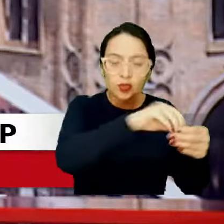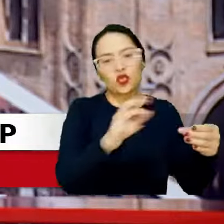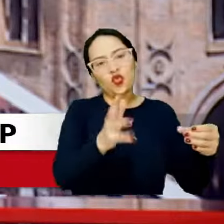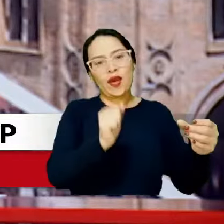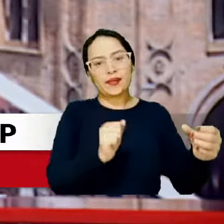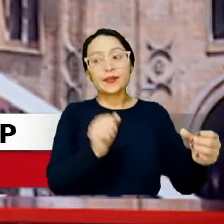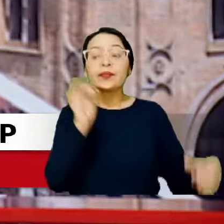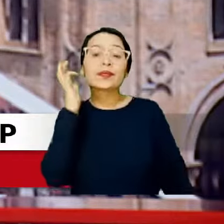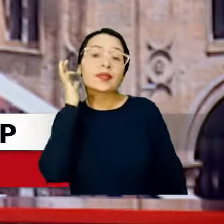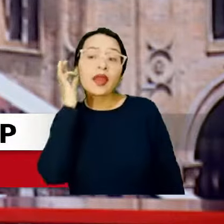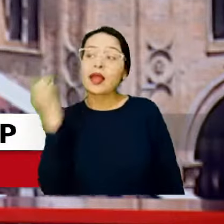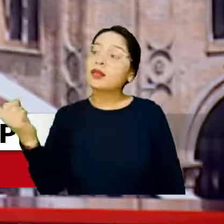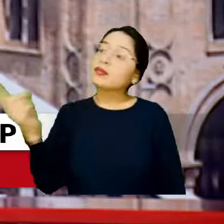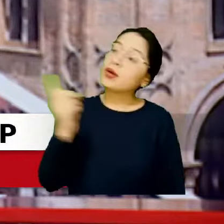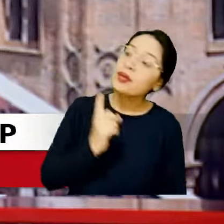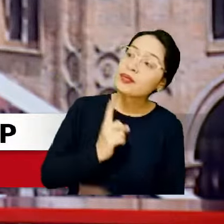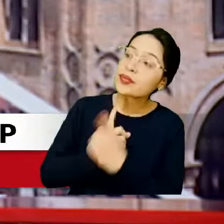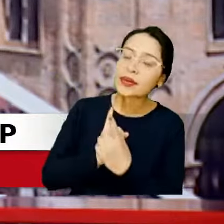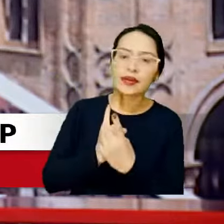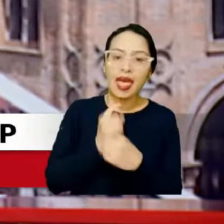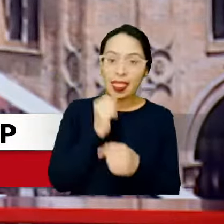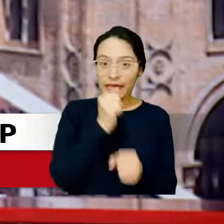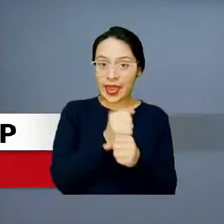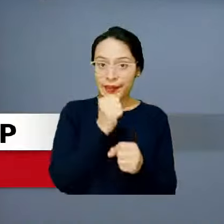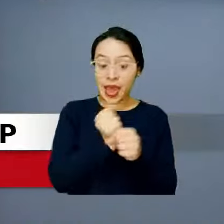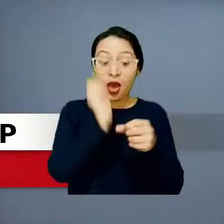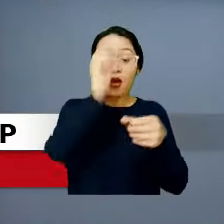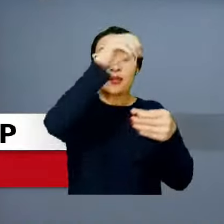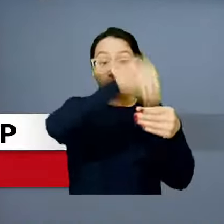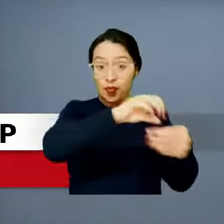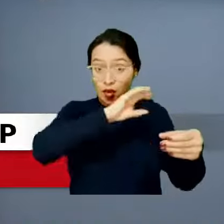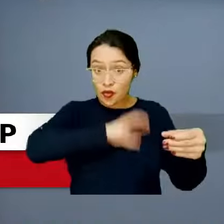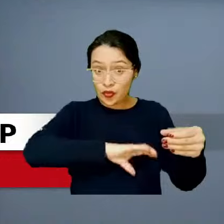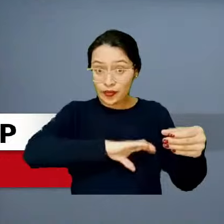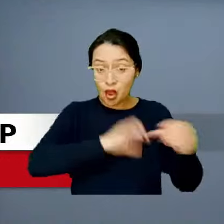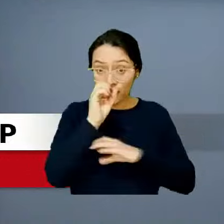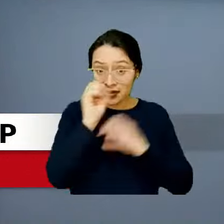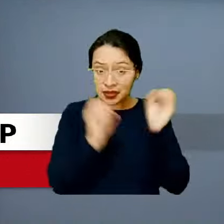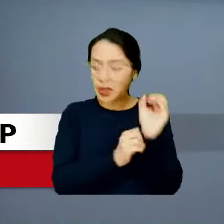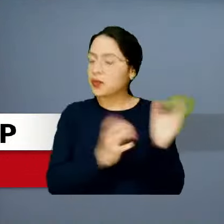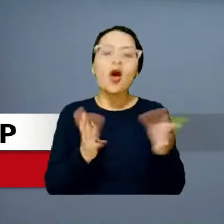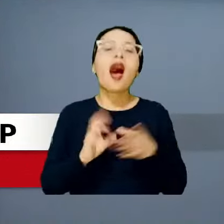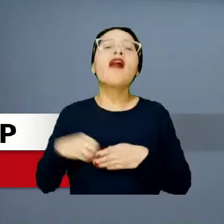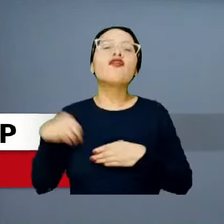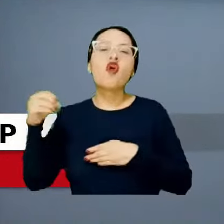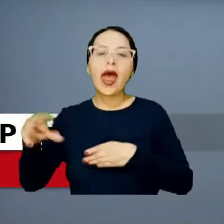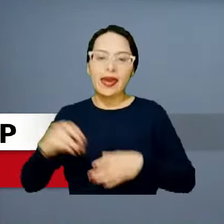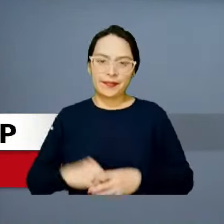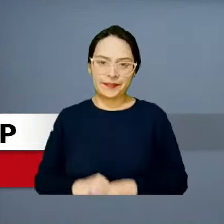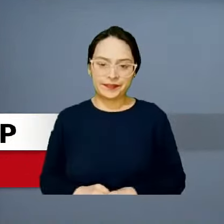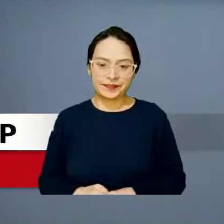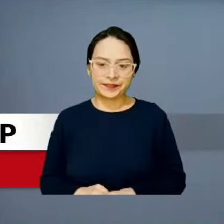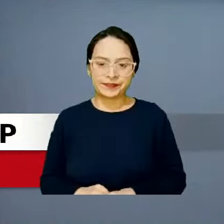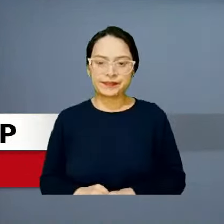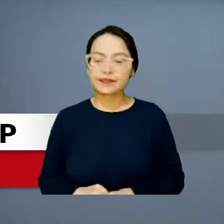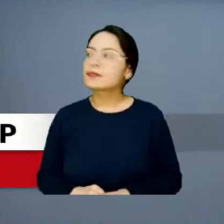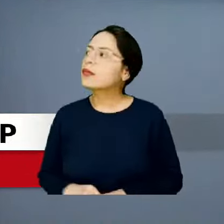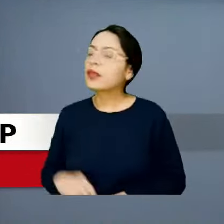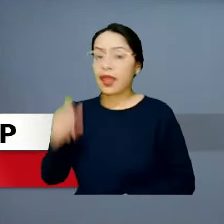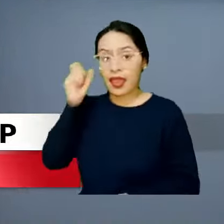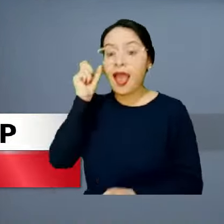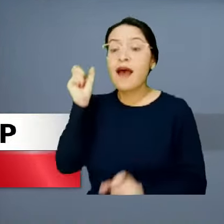aparentemente lo hicieron internamente con mucha, pero no sucedió dentro del municipio, según lo que mi querida Karina, según la versión del fiscal, se convocaron